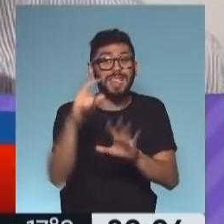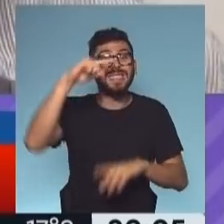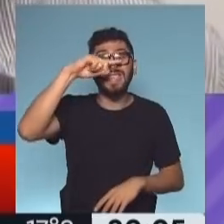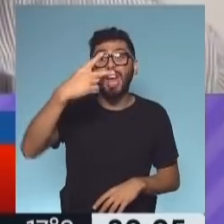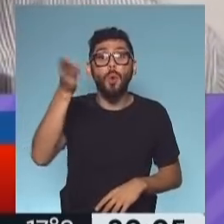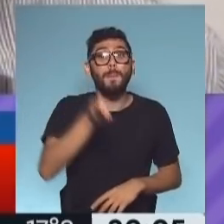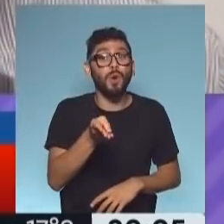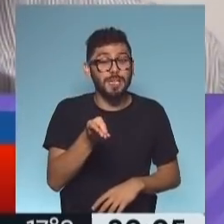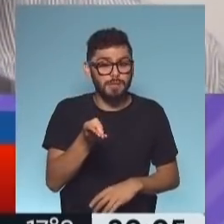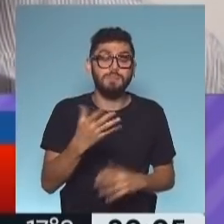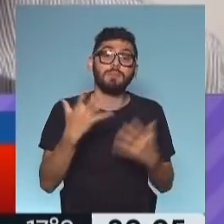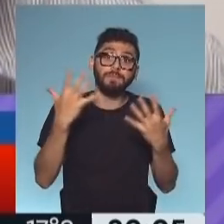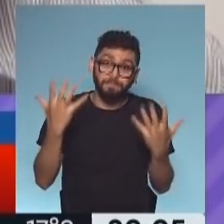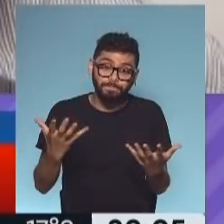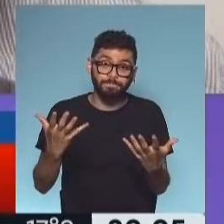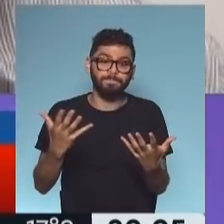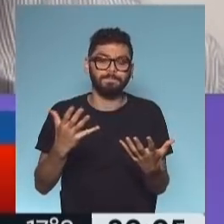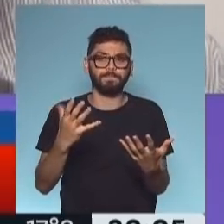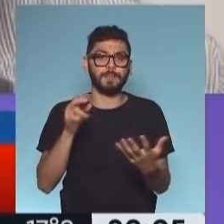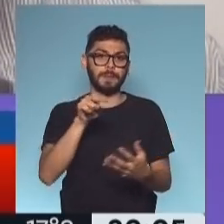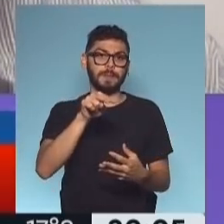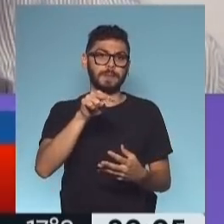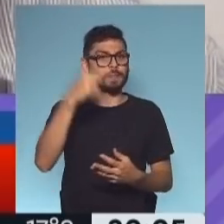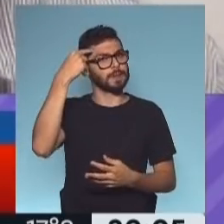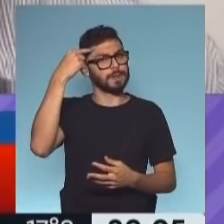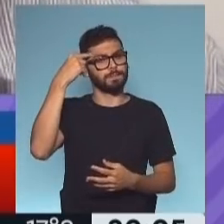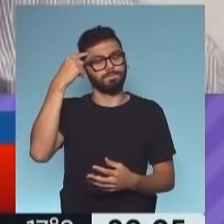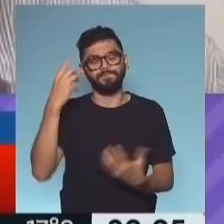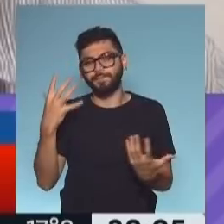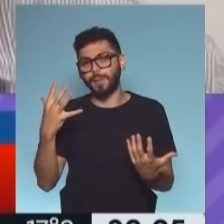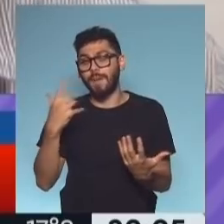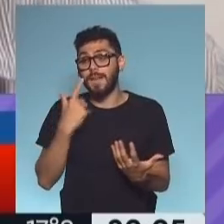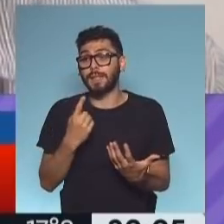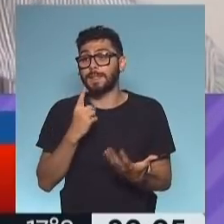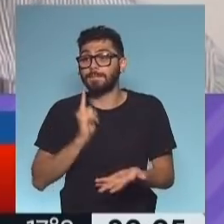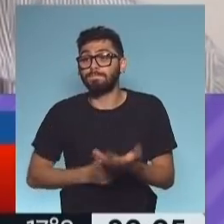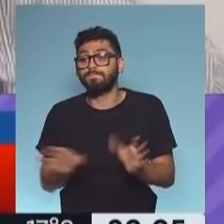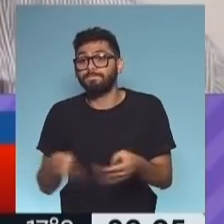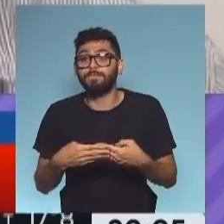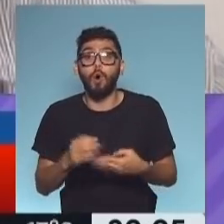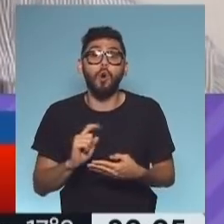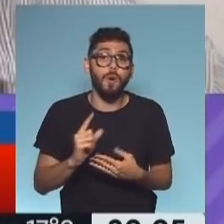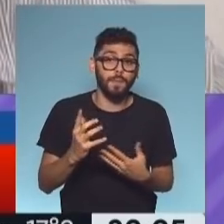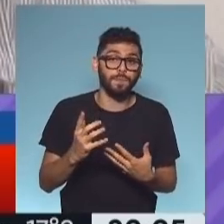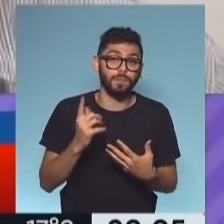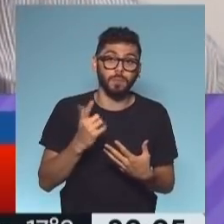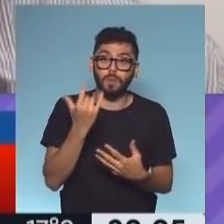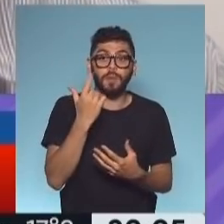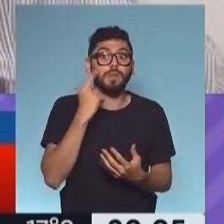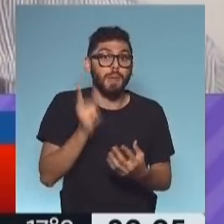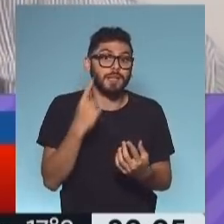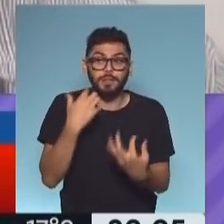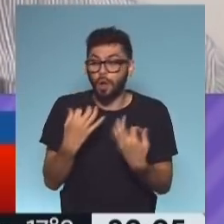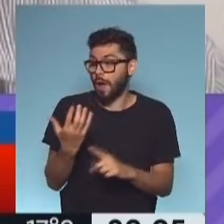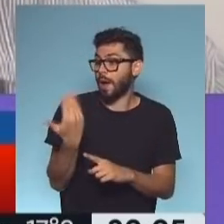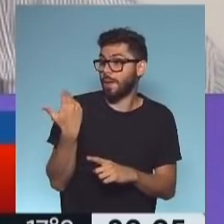Aires. Así que, bueno, vemos esto, nos hace pensar en si es necesario tener más restricciones, mientras evaluamos las decisiones tomadas que